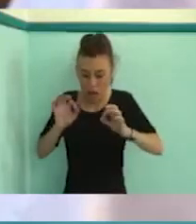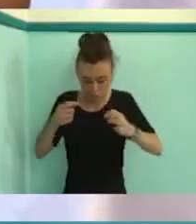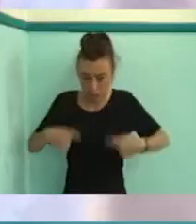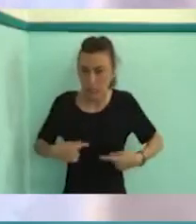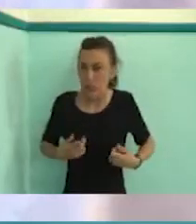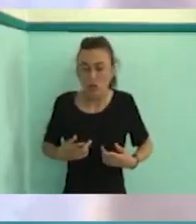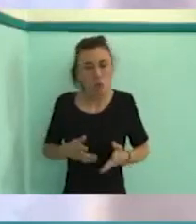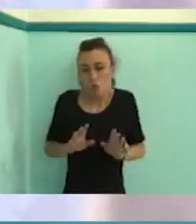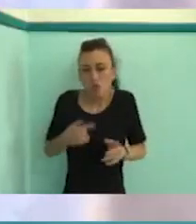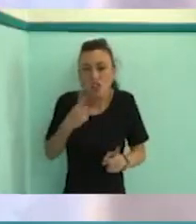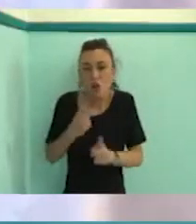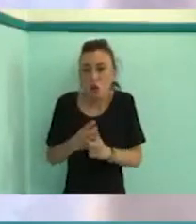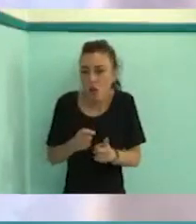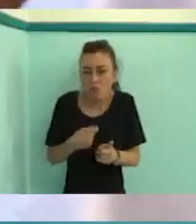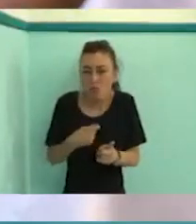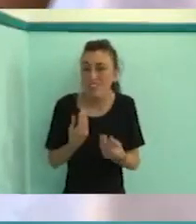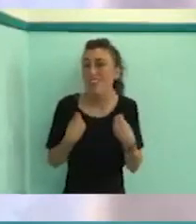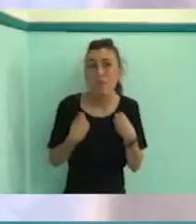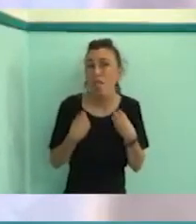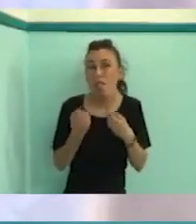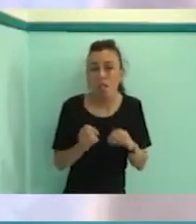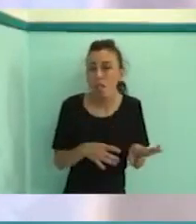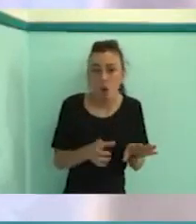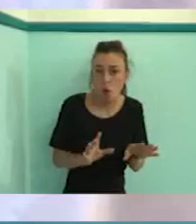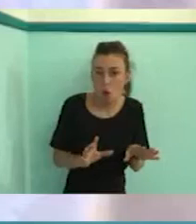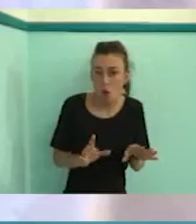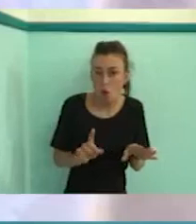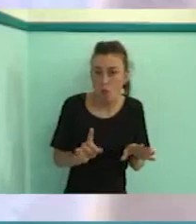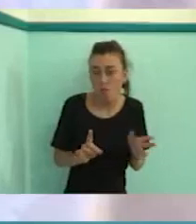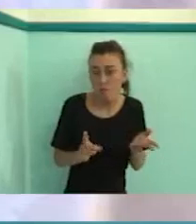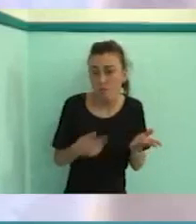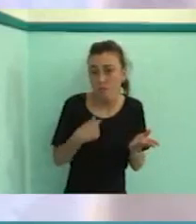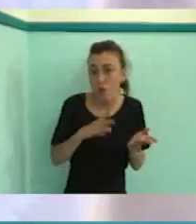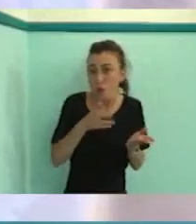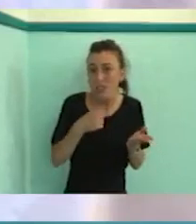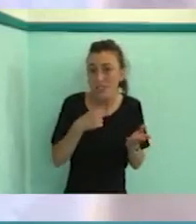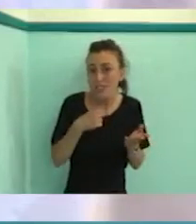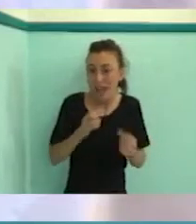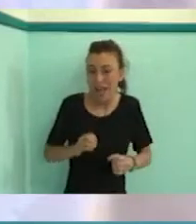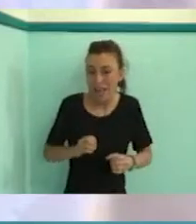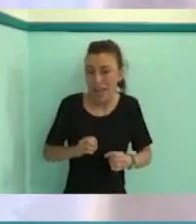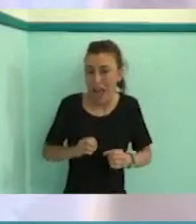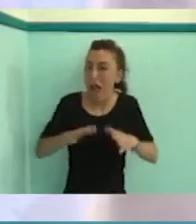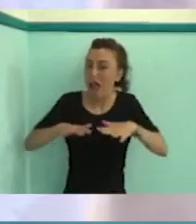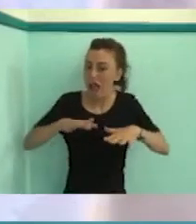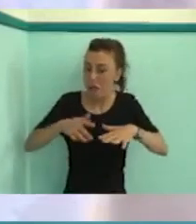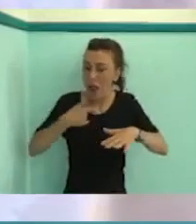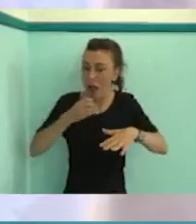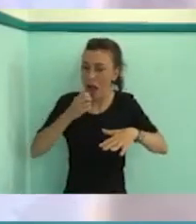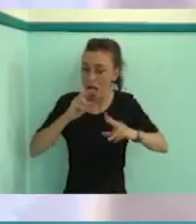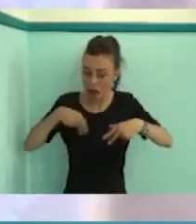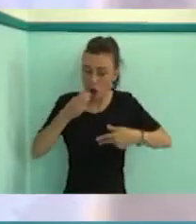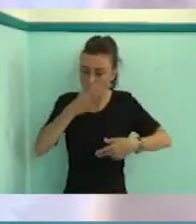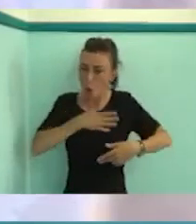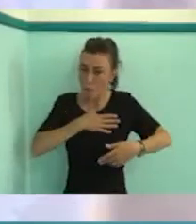contra de no dejo de vivir por no entonces ahí se activa la autocompasión y digo es verdad que hoy no me gusta mucho lo que veo